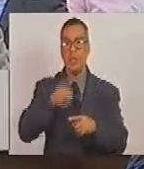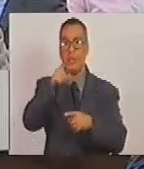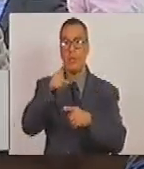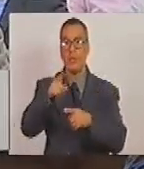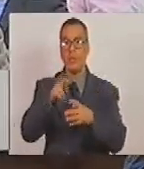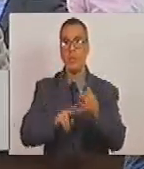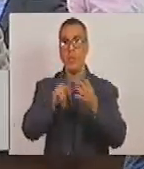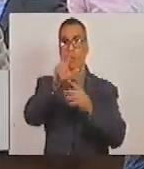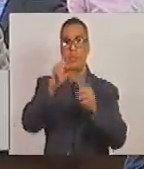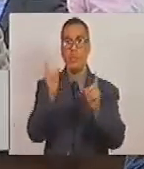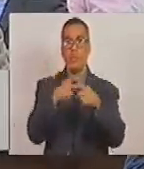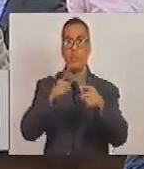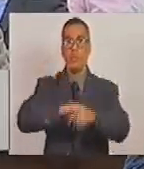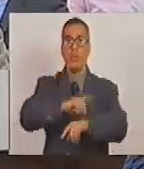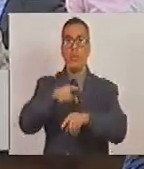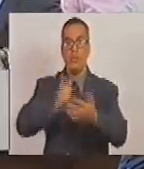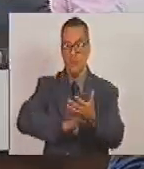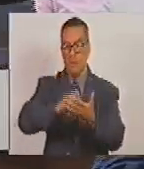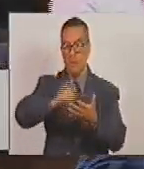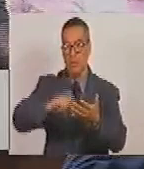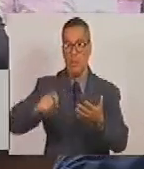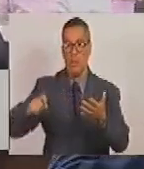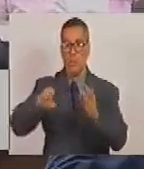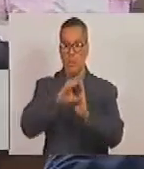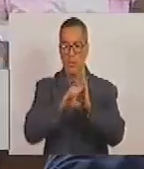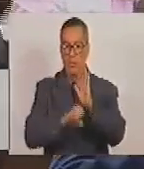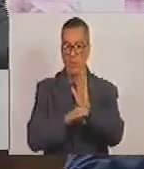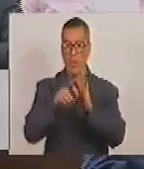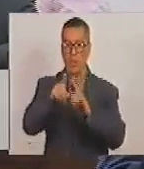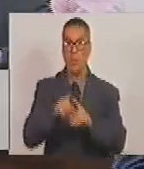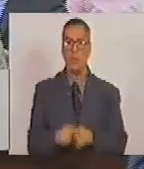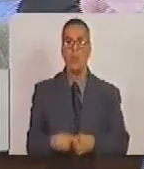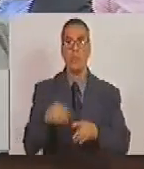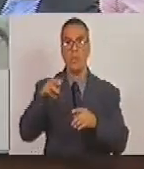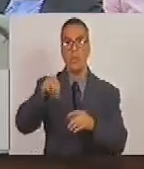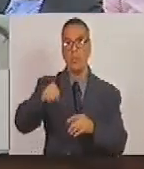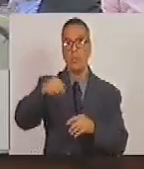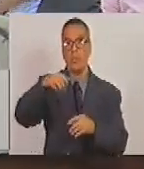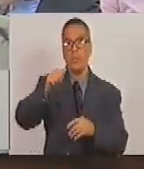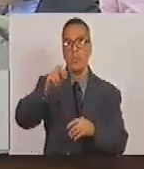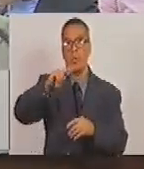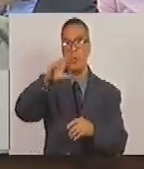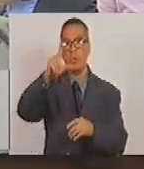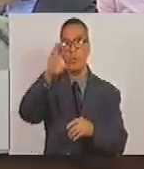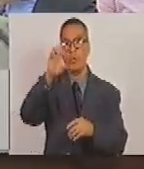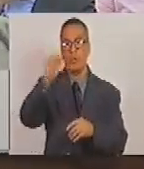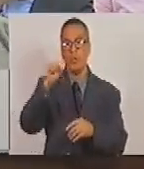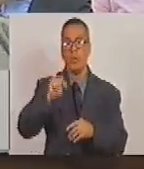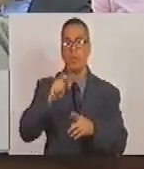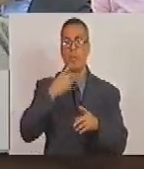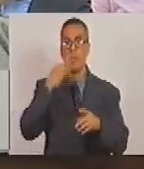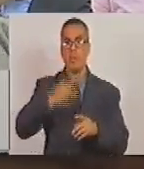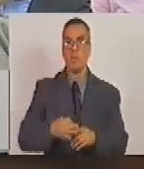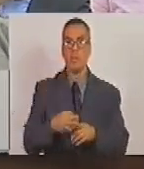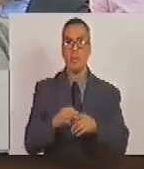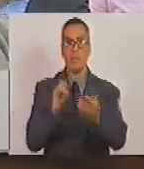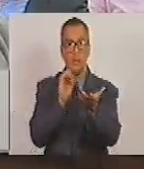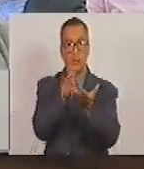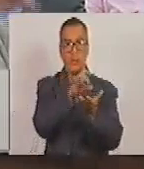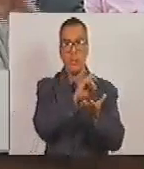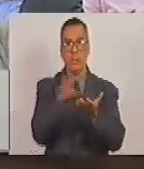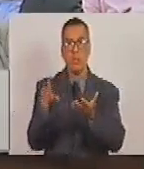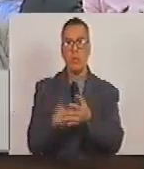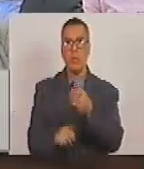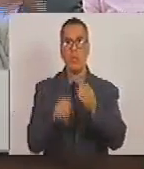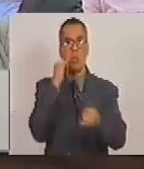3 de agosto siguiente se firmara la capitulación de Morales y por ende la expulsión